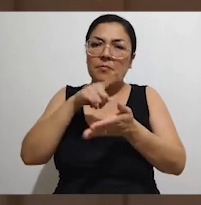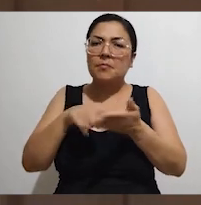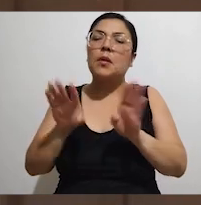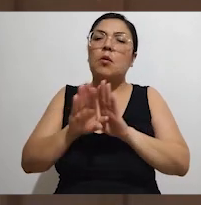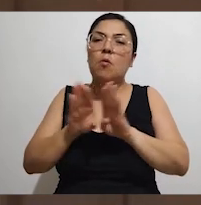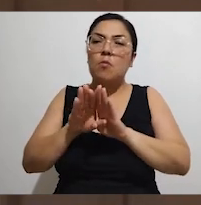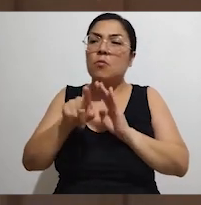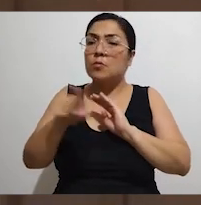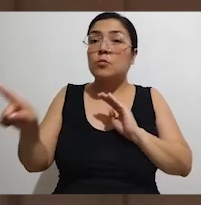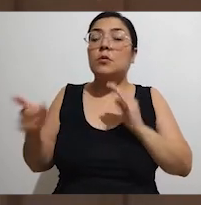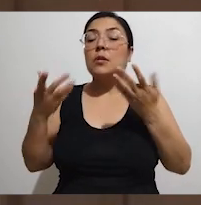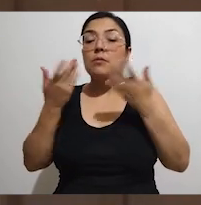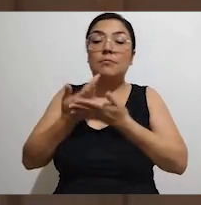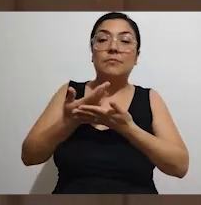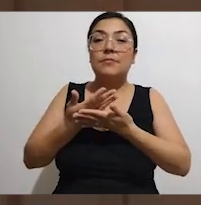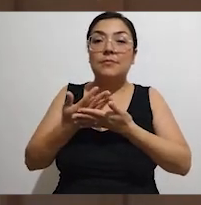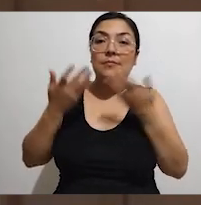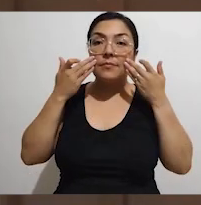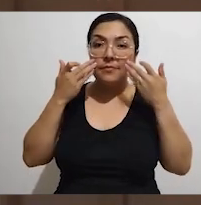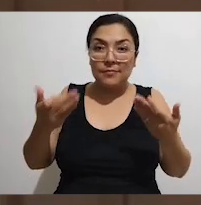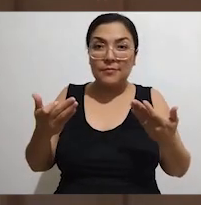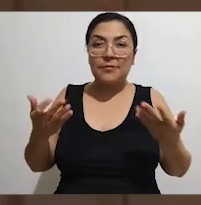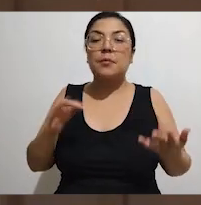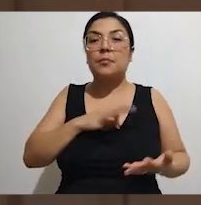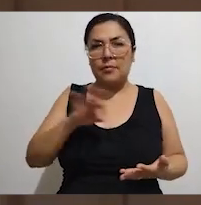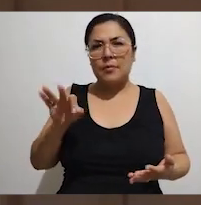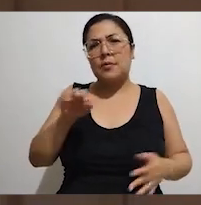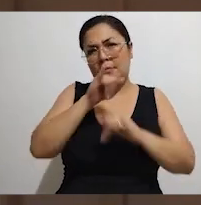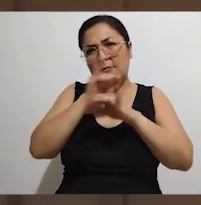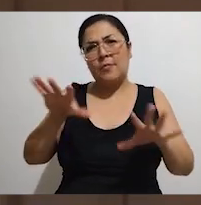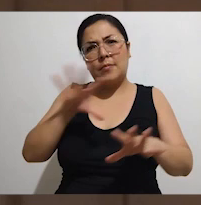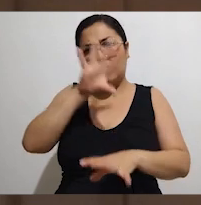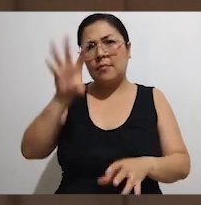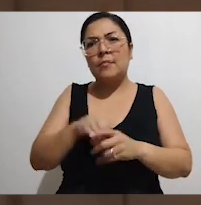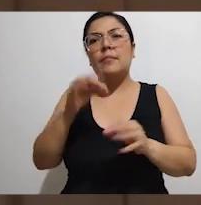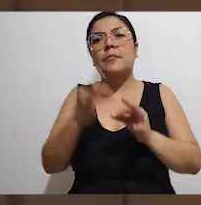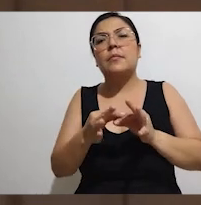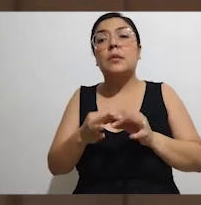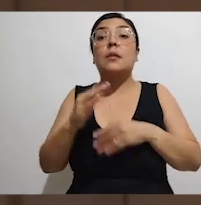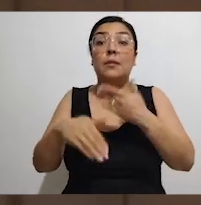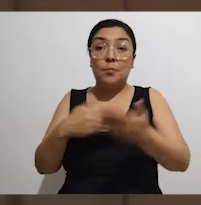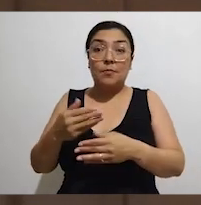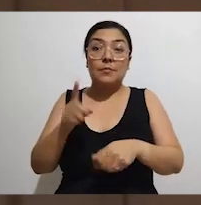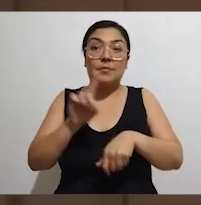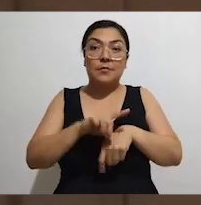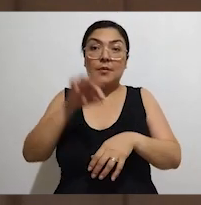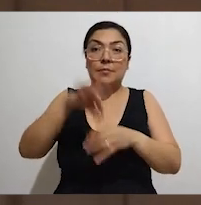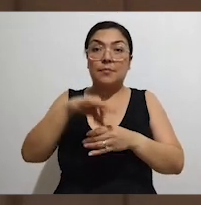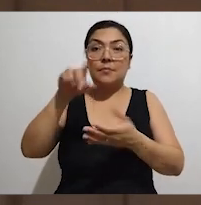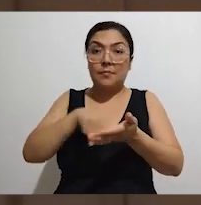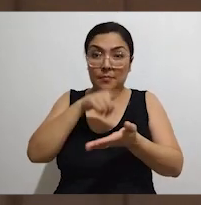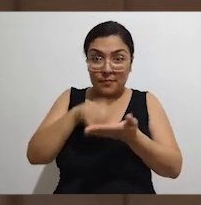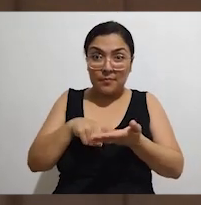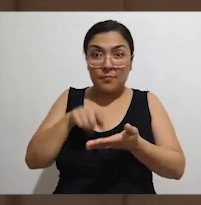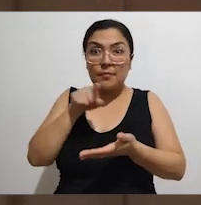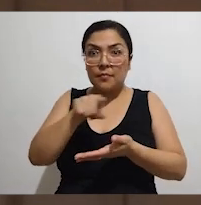esperar ellos, para que tuvieran también una información muy puntual. Inclusive el día de la jornada electoral también nos acompañaron